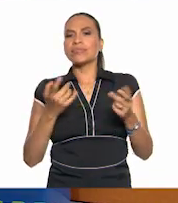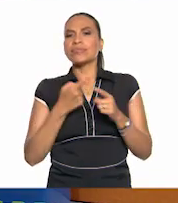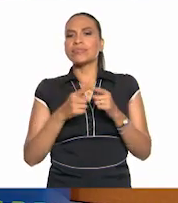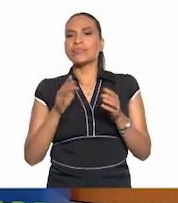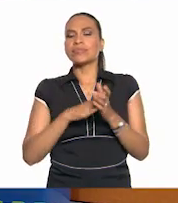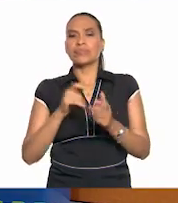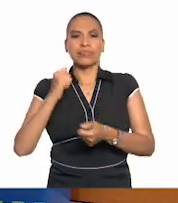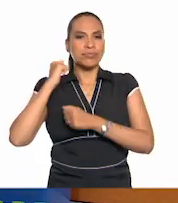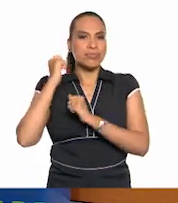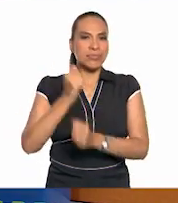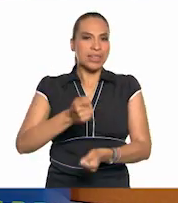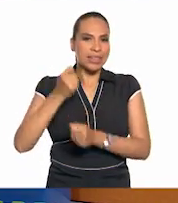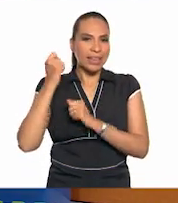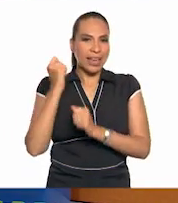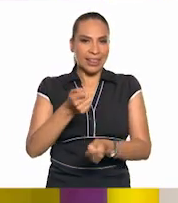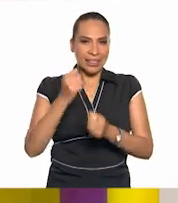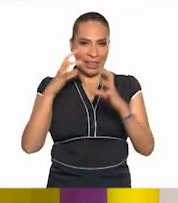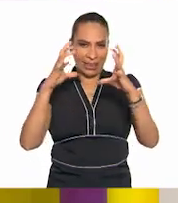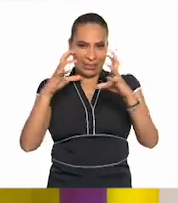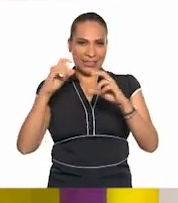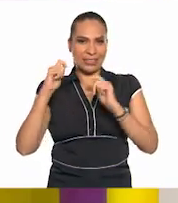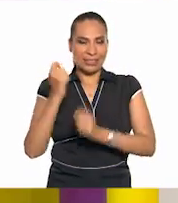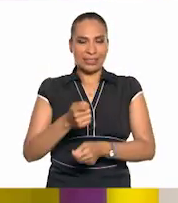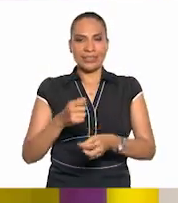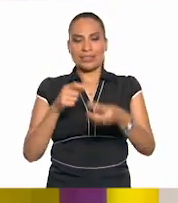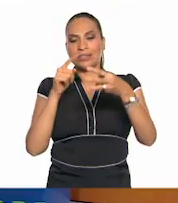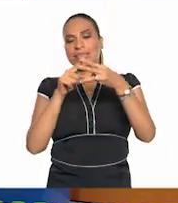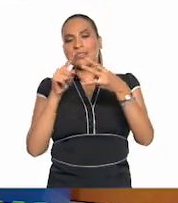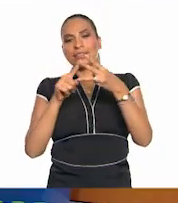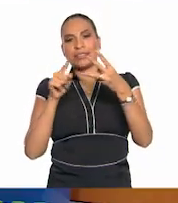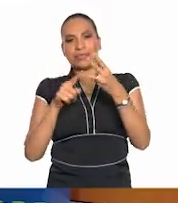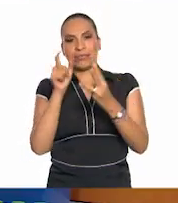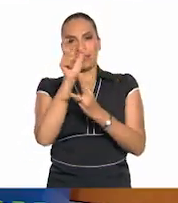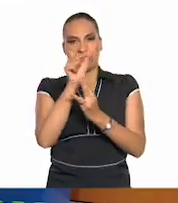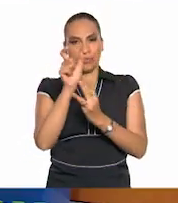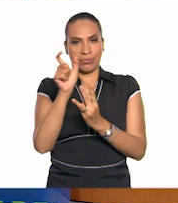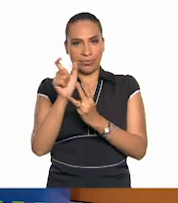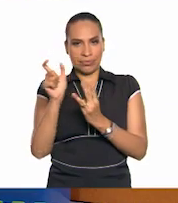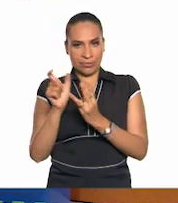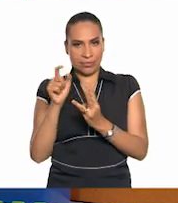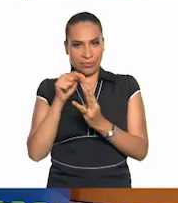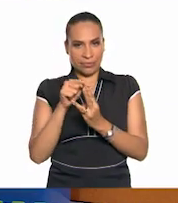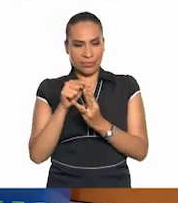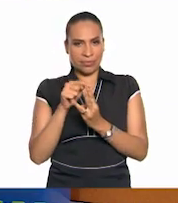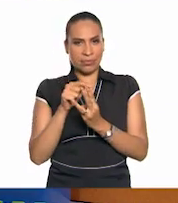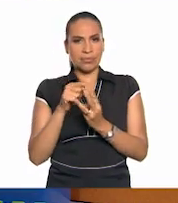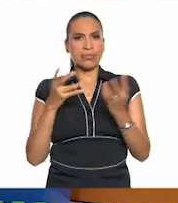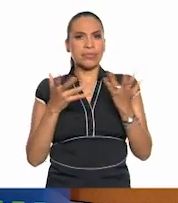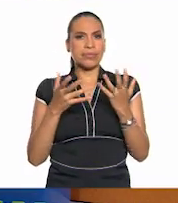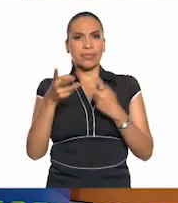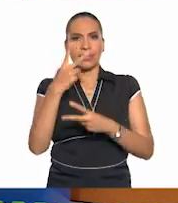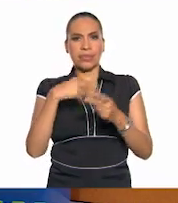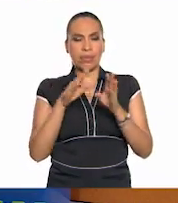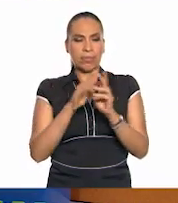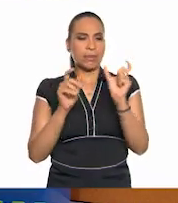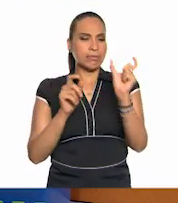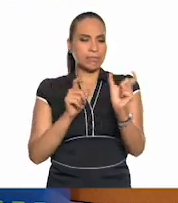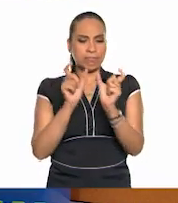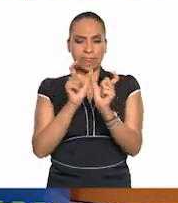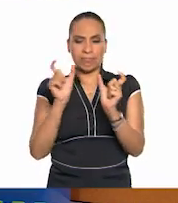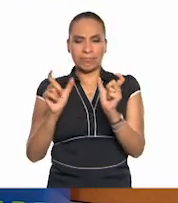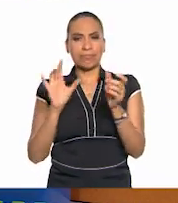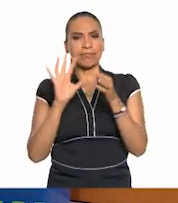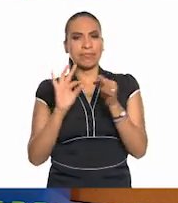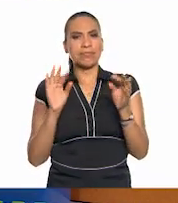las piñatas. Ah, ok. Estas tres tarjetitas son tres. Estas tres tarjetitas crean un párrafo que habla